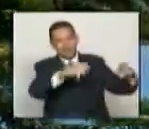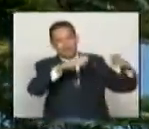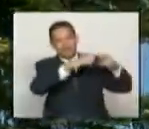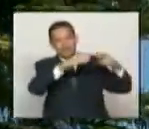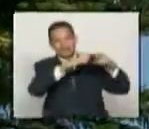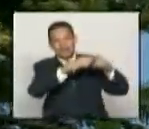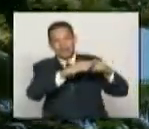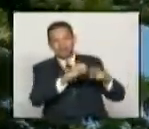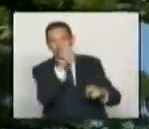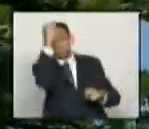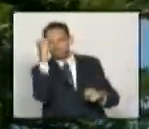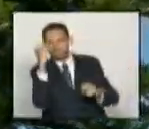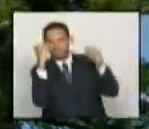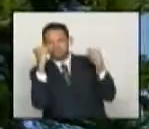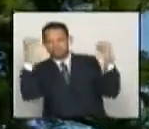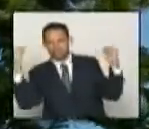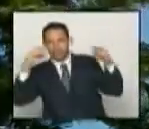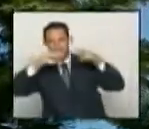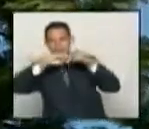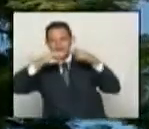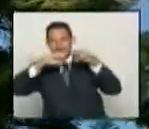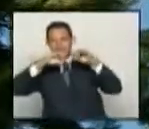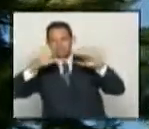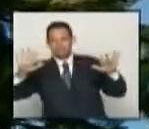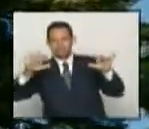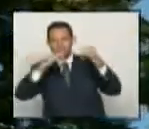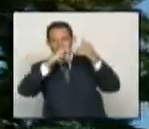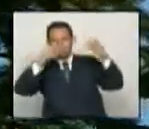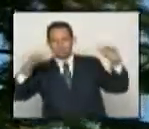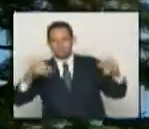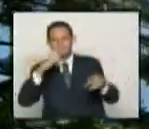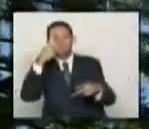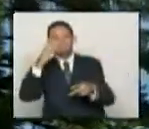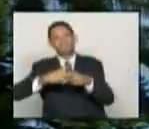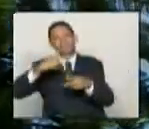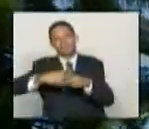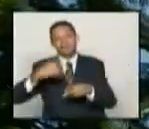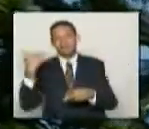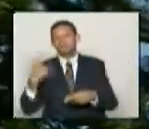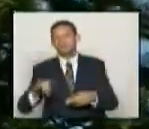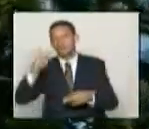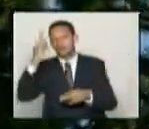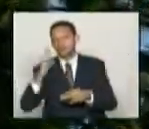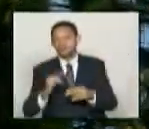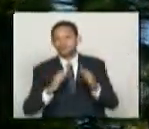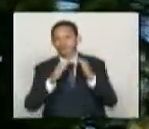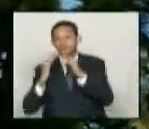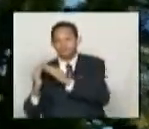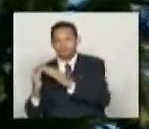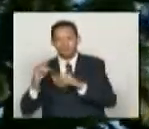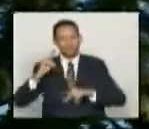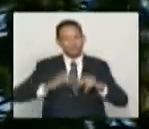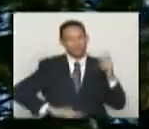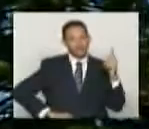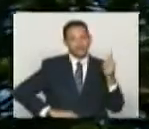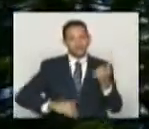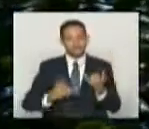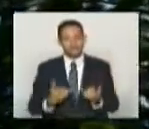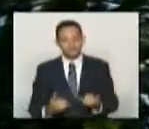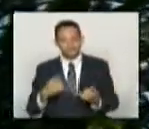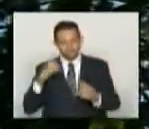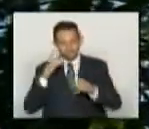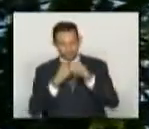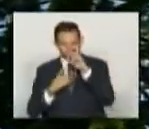línea de alta tensión. Entonces, hacía riesgoso, pues, el desarrollo de ese proyecto. Nosotros venimos pensando